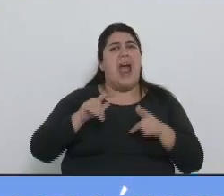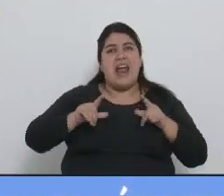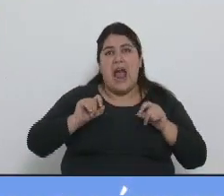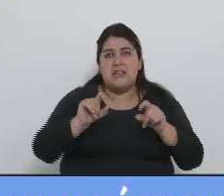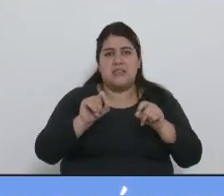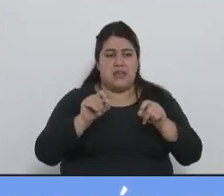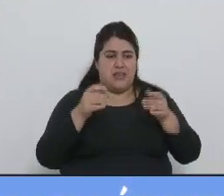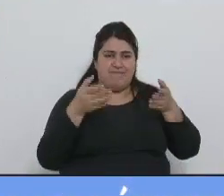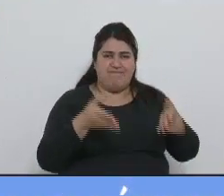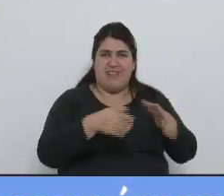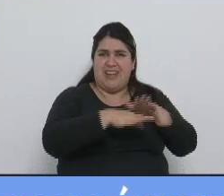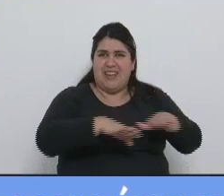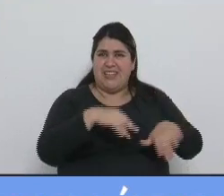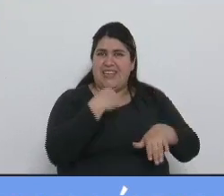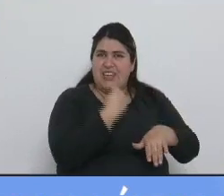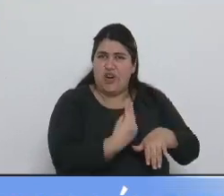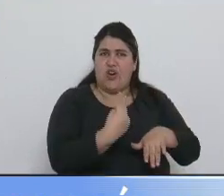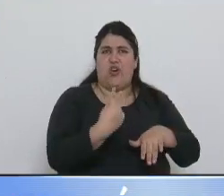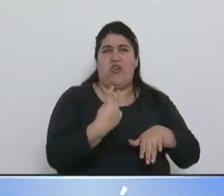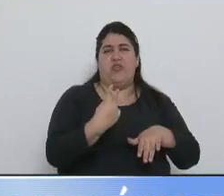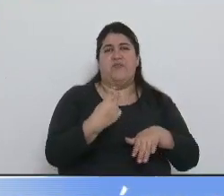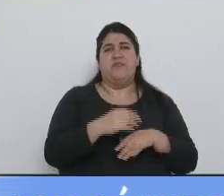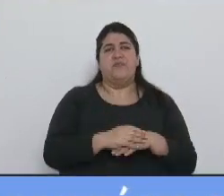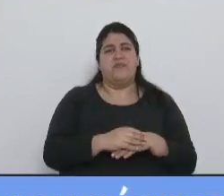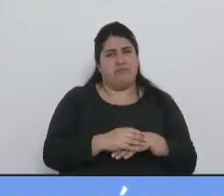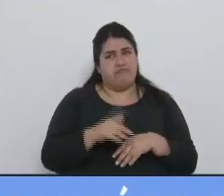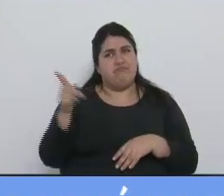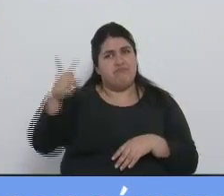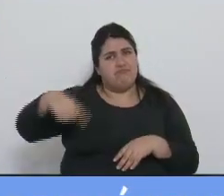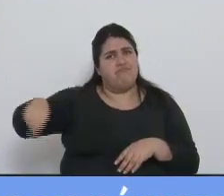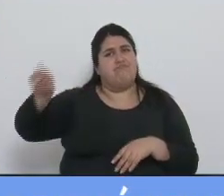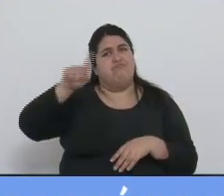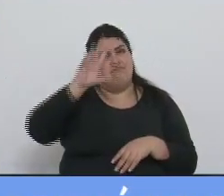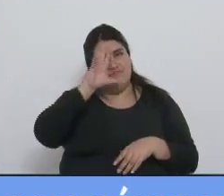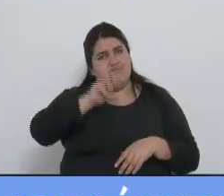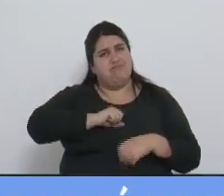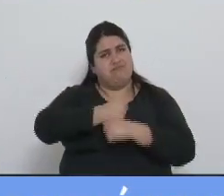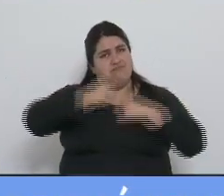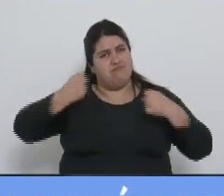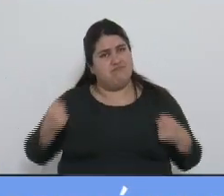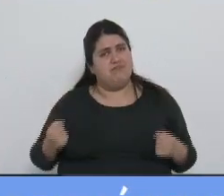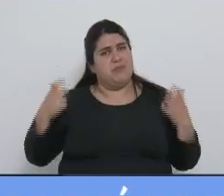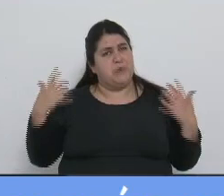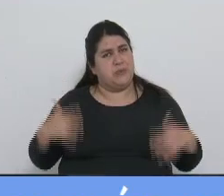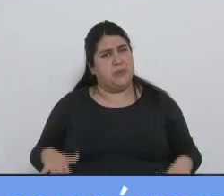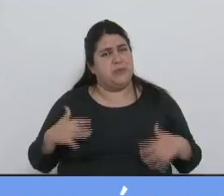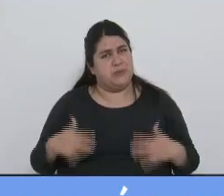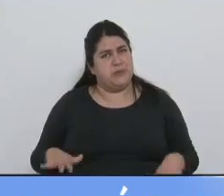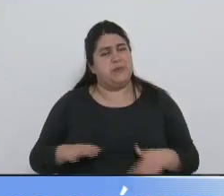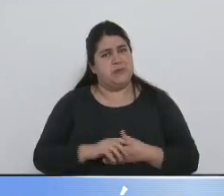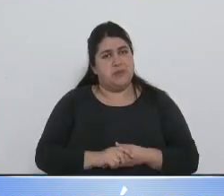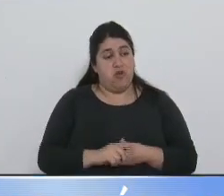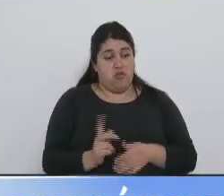hijo o una hija, son los verdaderos protagonistas el día de hoy. Nosotros como